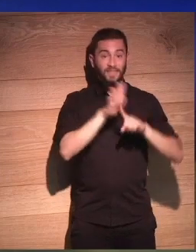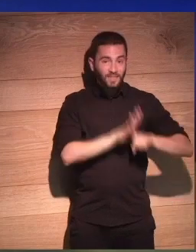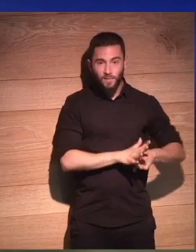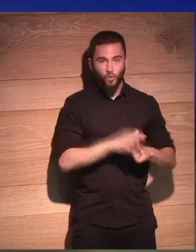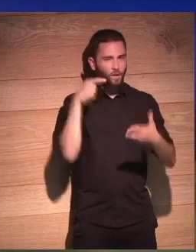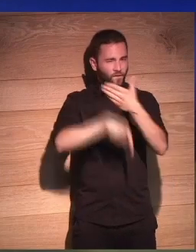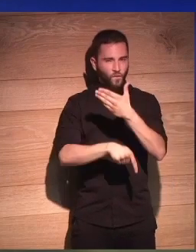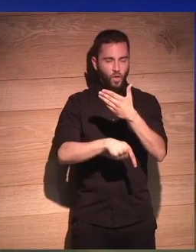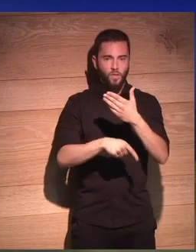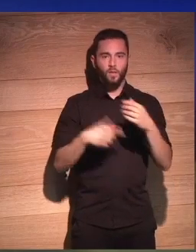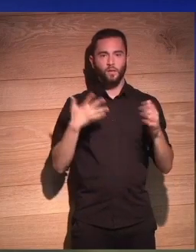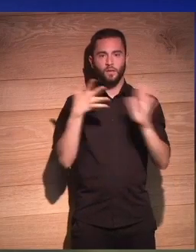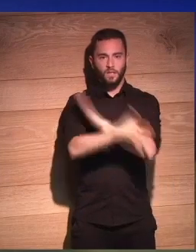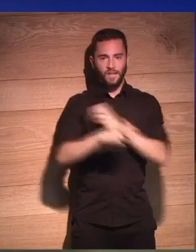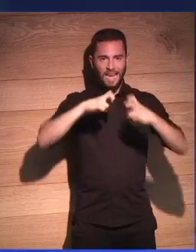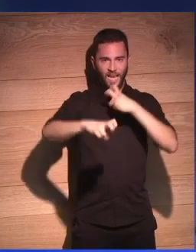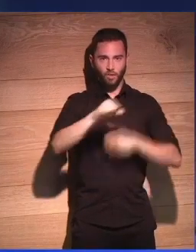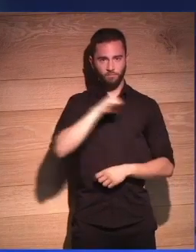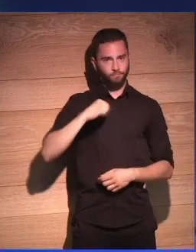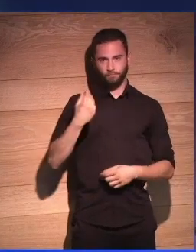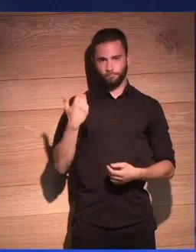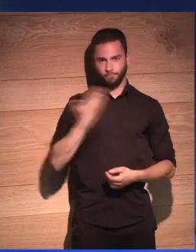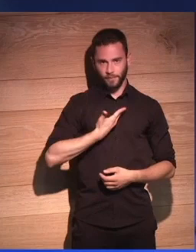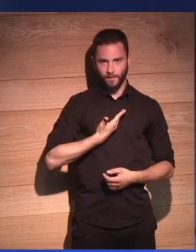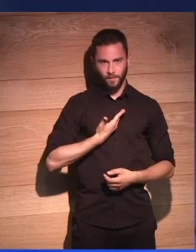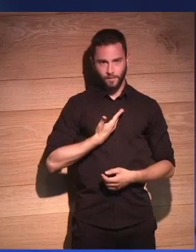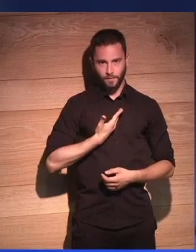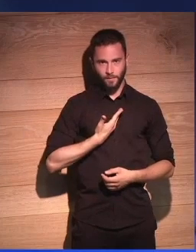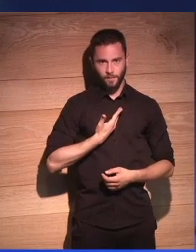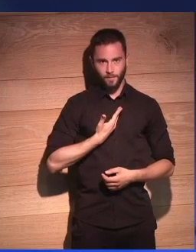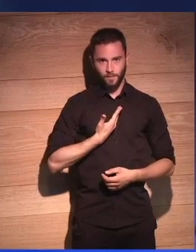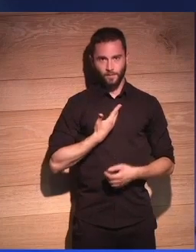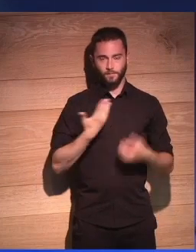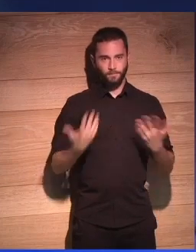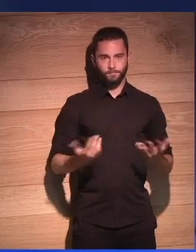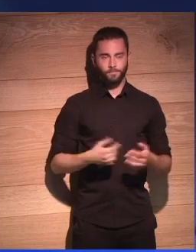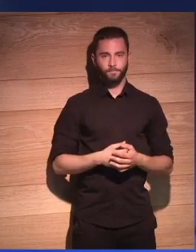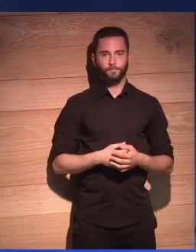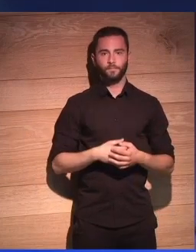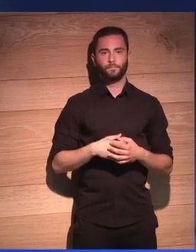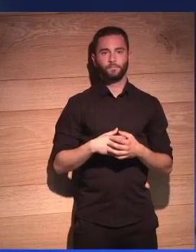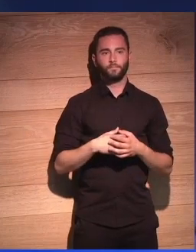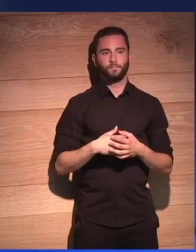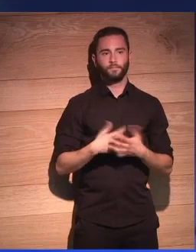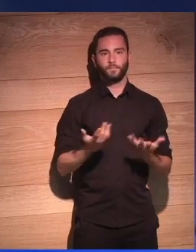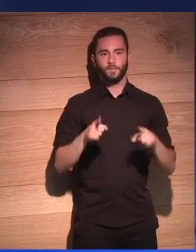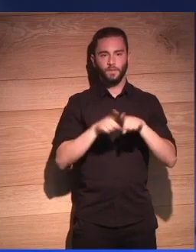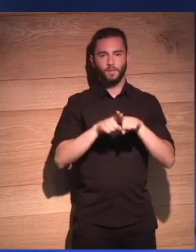fondo es un acto de autolesión. Es un acto autobanálico. es